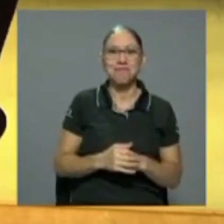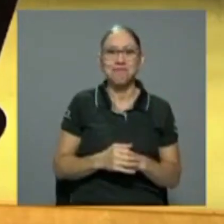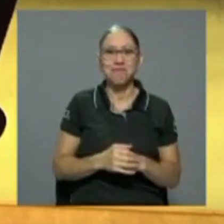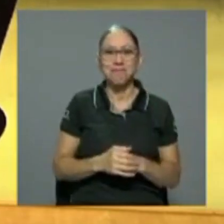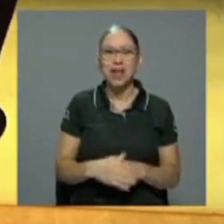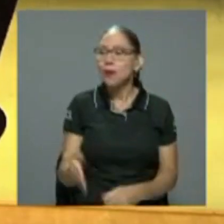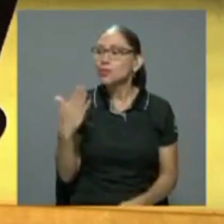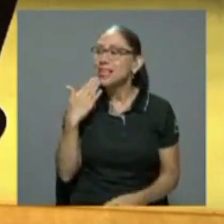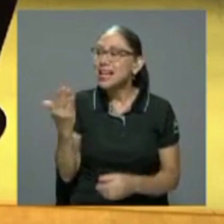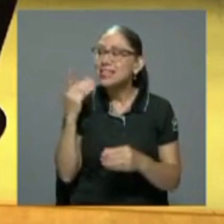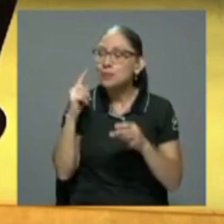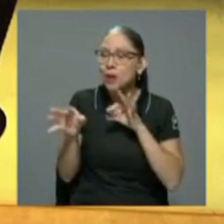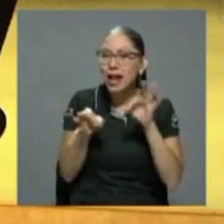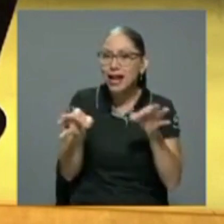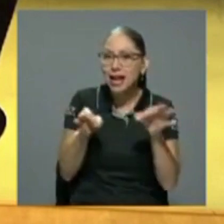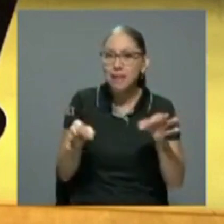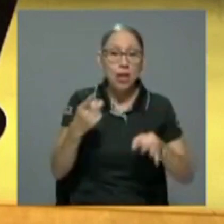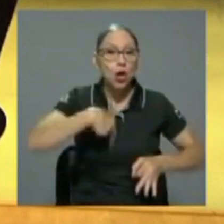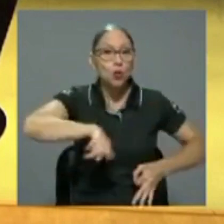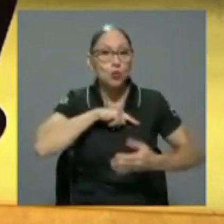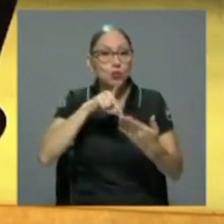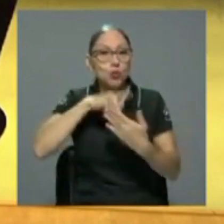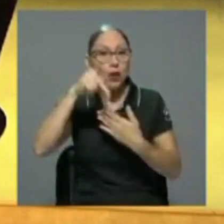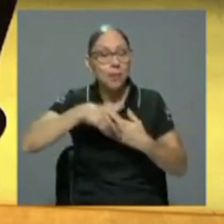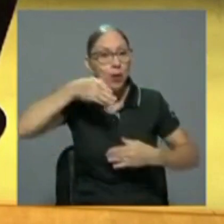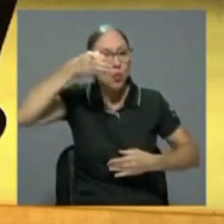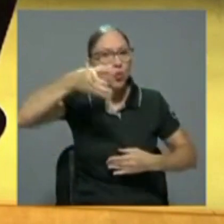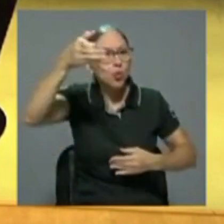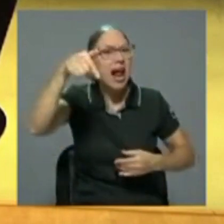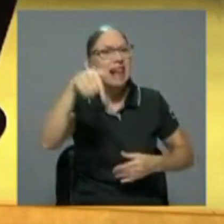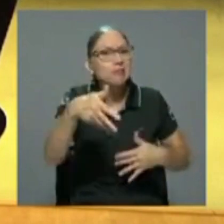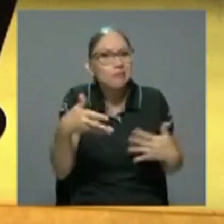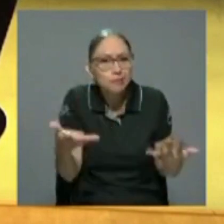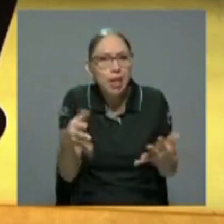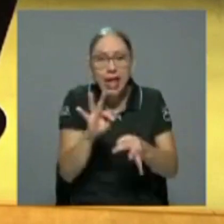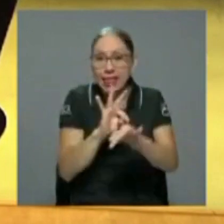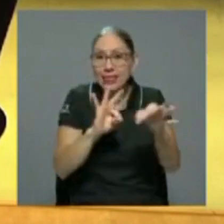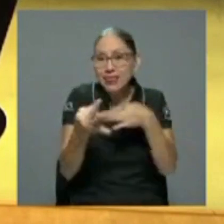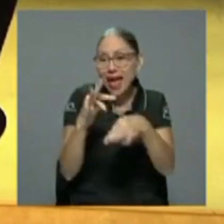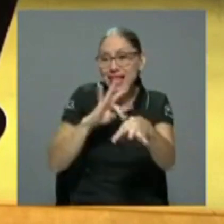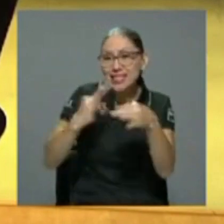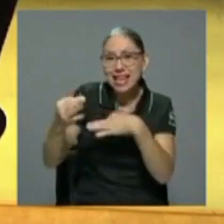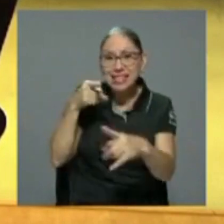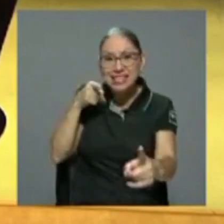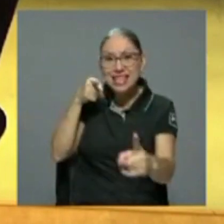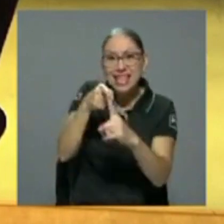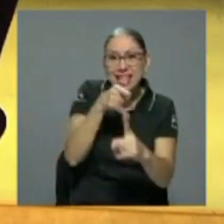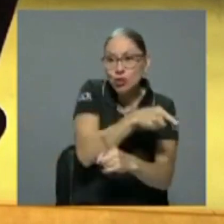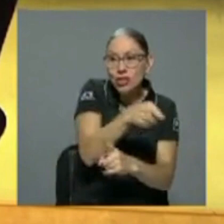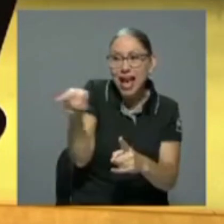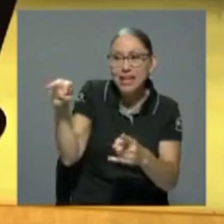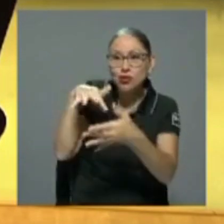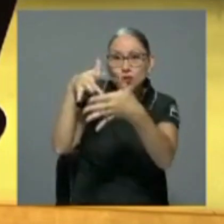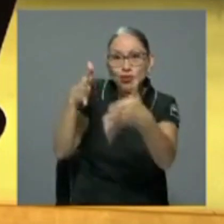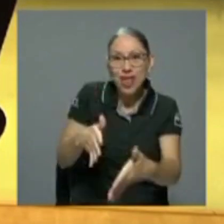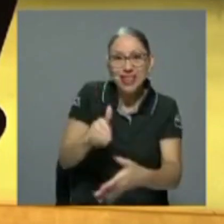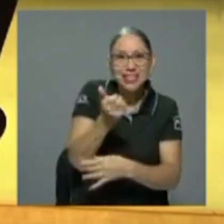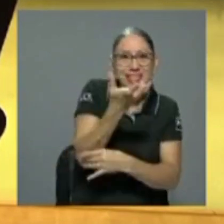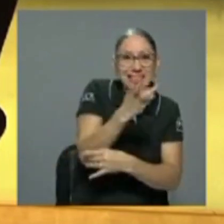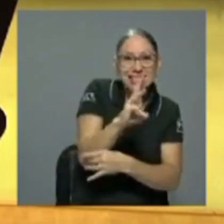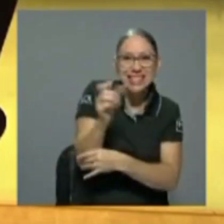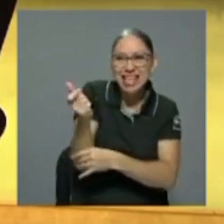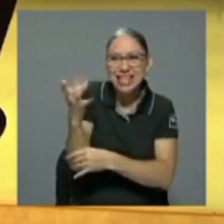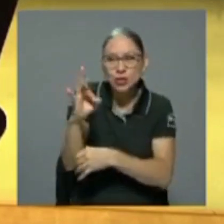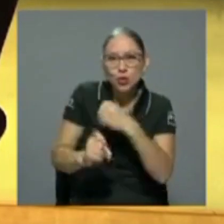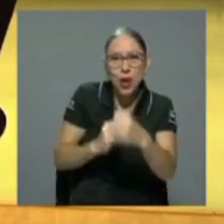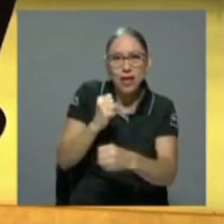aclaración. Nuestro programa cultural consistió en talleres dirigidos a este estudiantado. Esto nos lo pidió la UNAM y